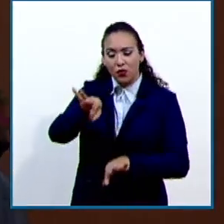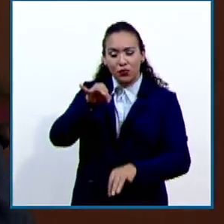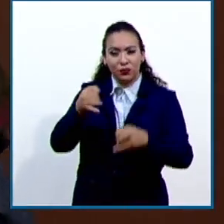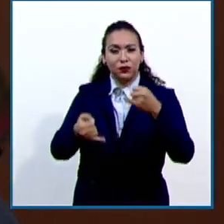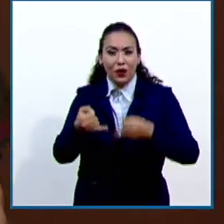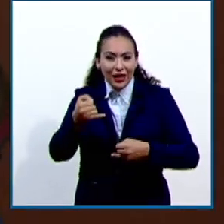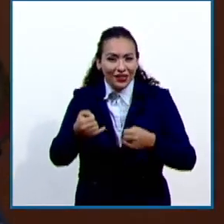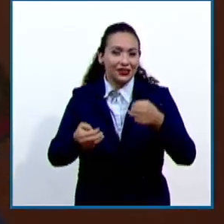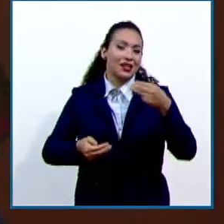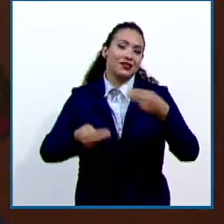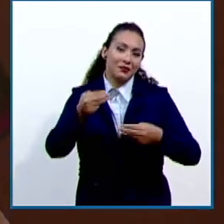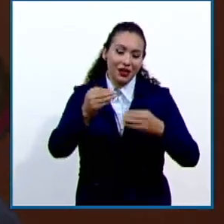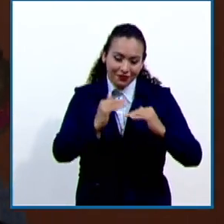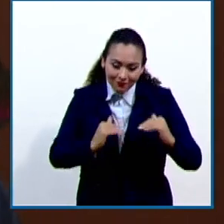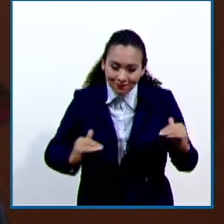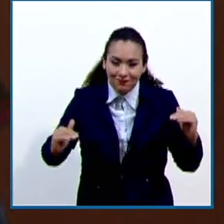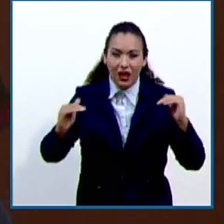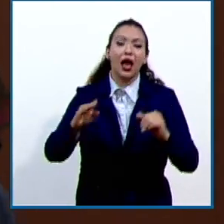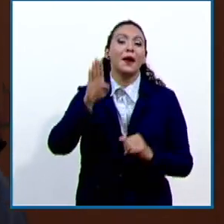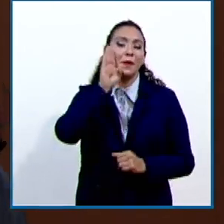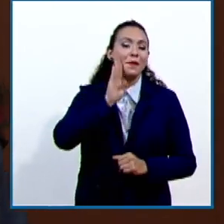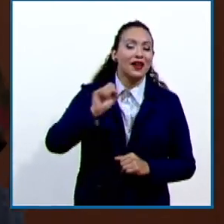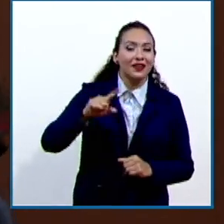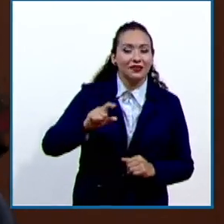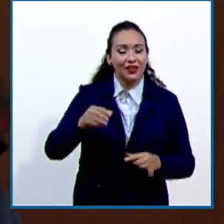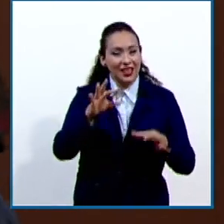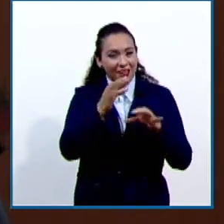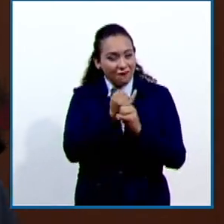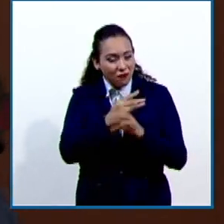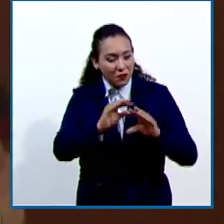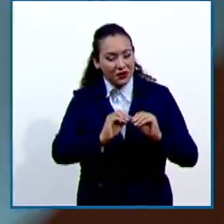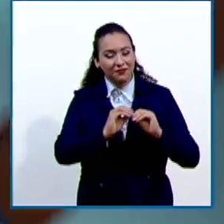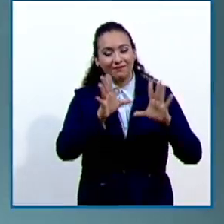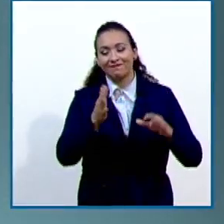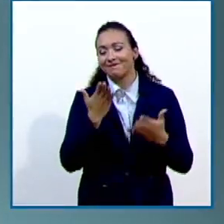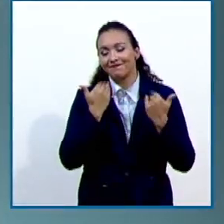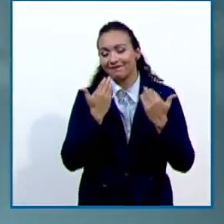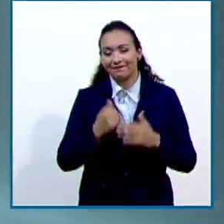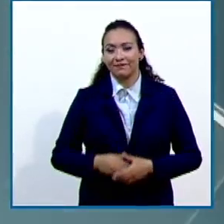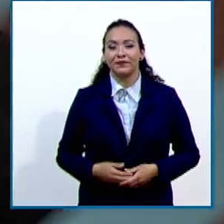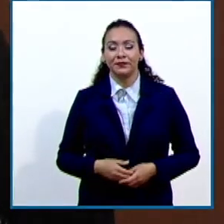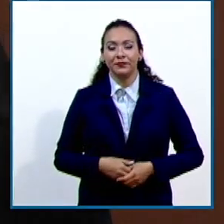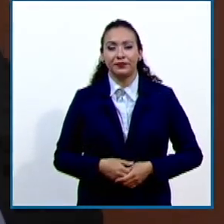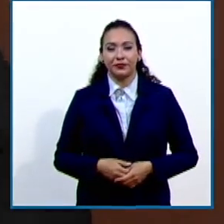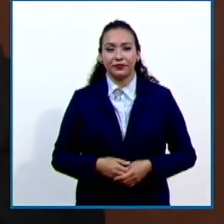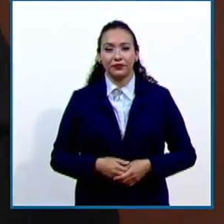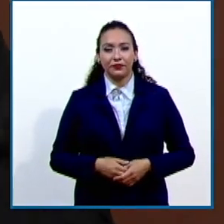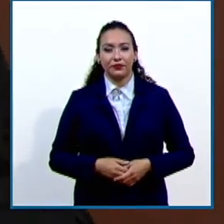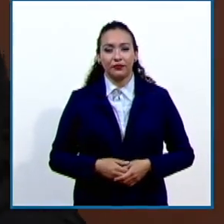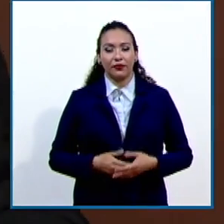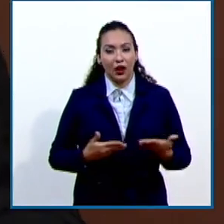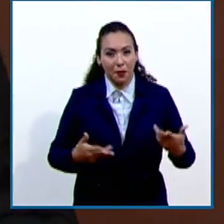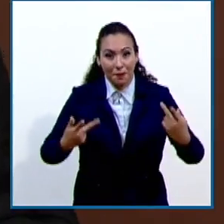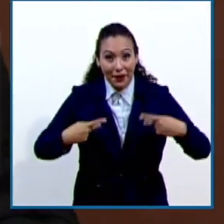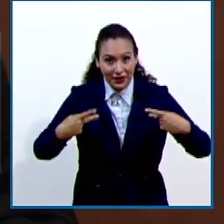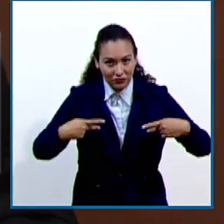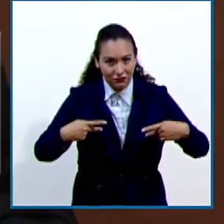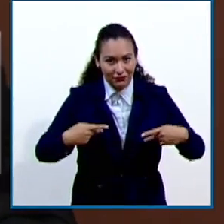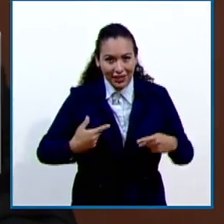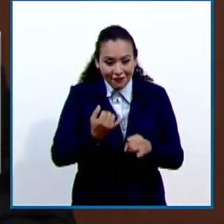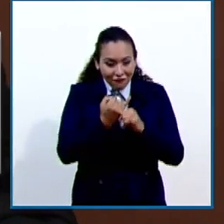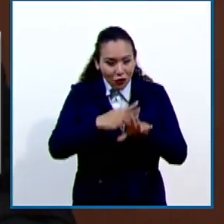puestos precisamente de impartición de justicia. Escuchemos parte de lo que dijeron. Si no tiene información el